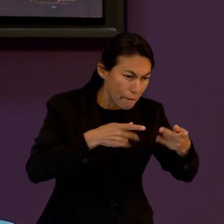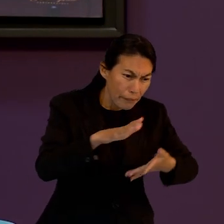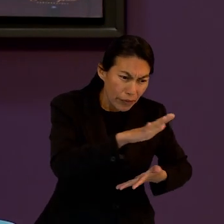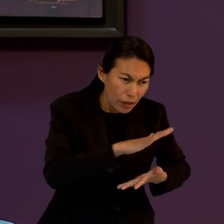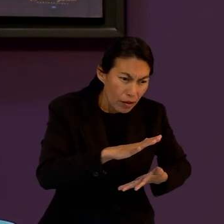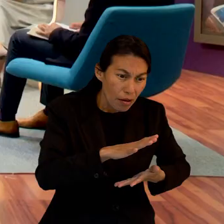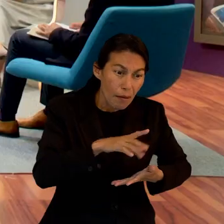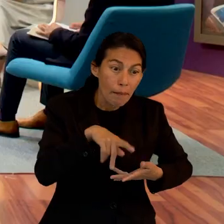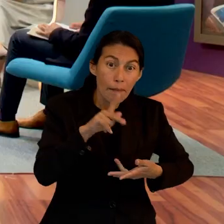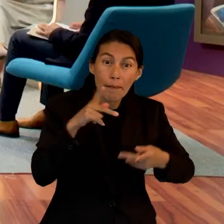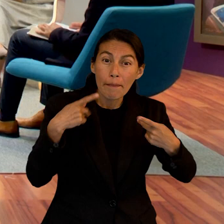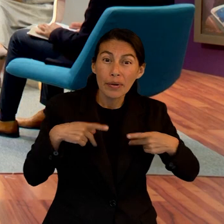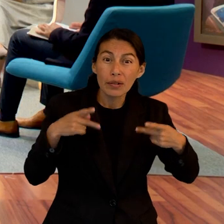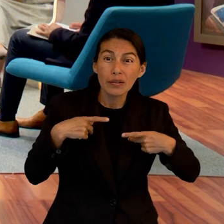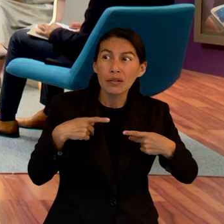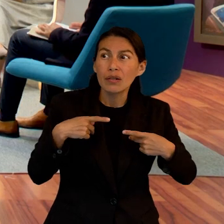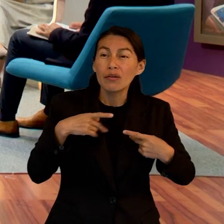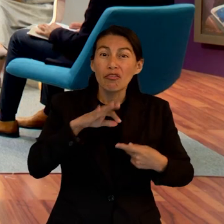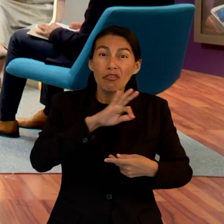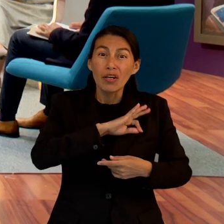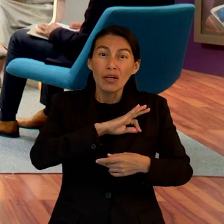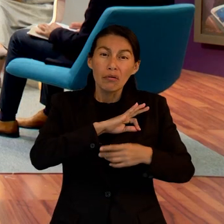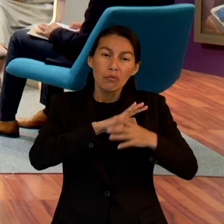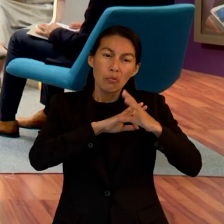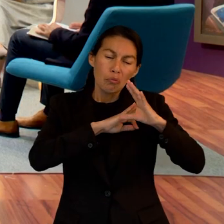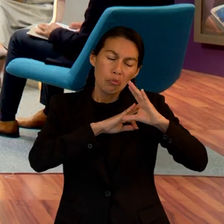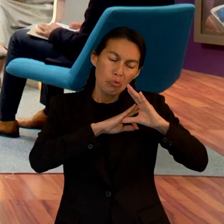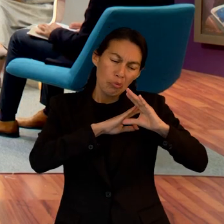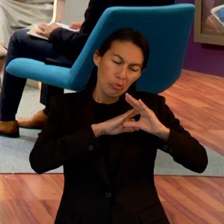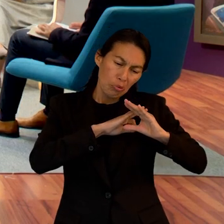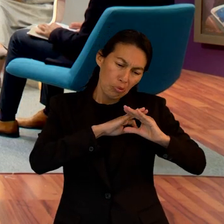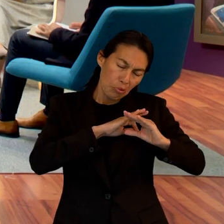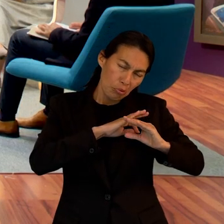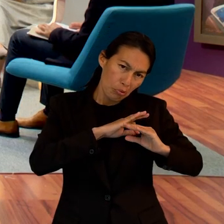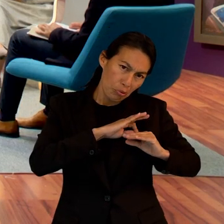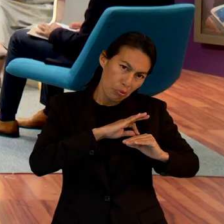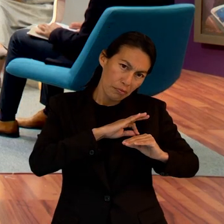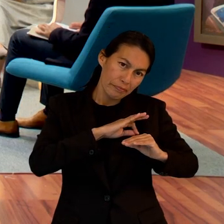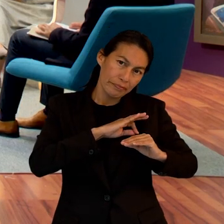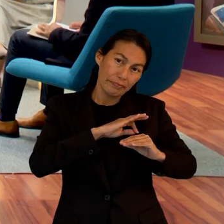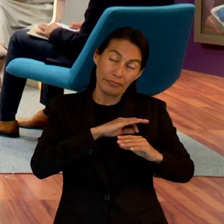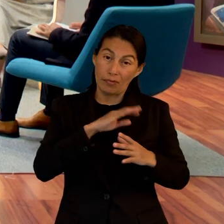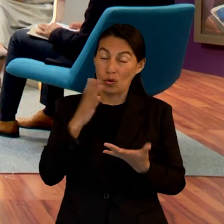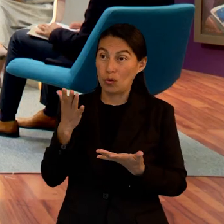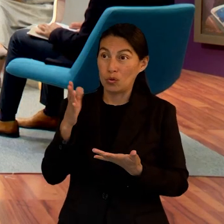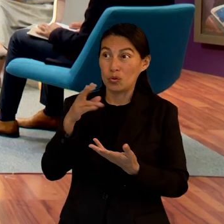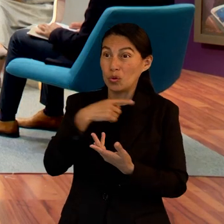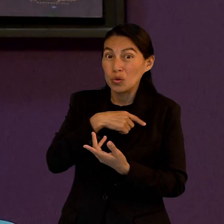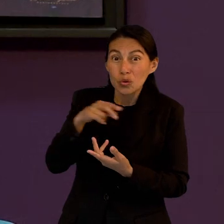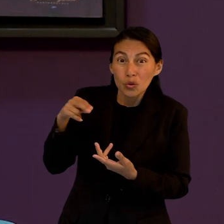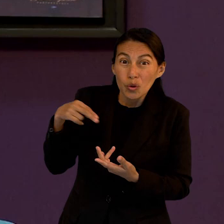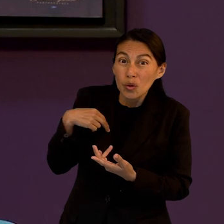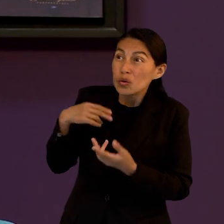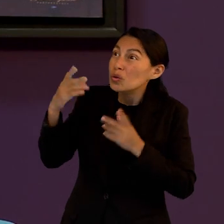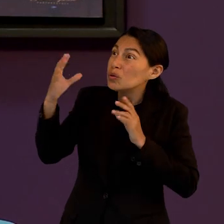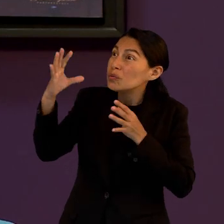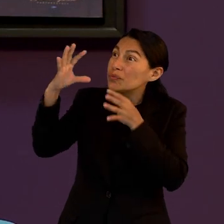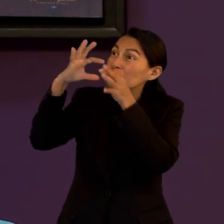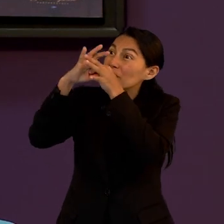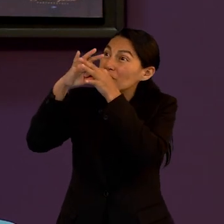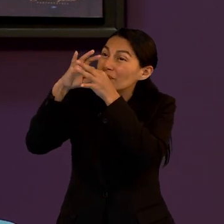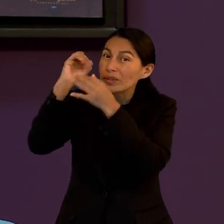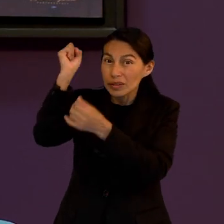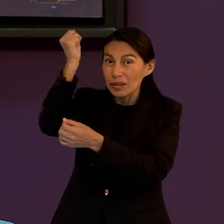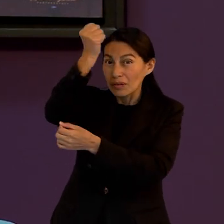fe y es que tenemos que recordar que el temor de jehová conduce a la sabiduría y a la honra entonces ayer faltó fe pero creo que